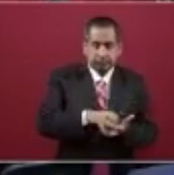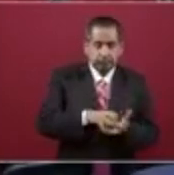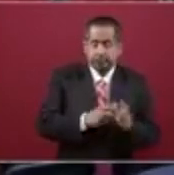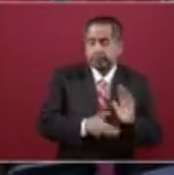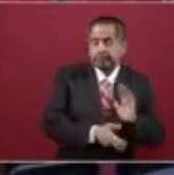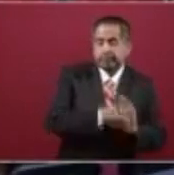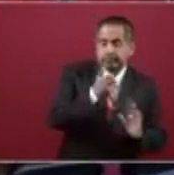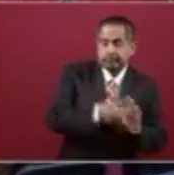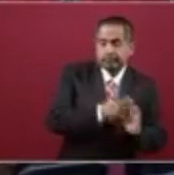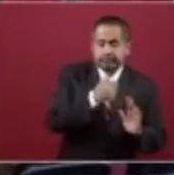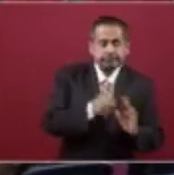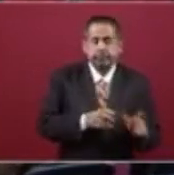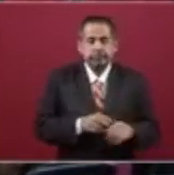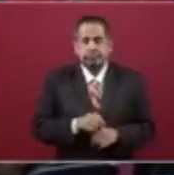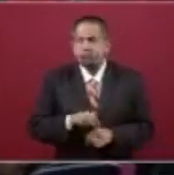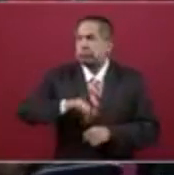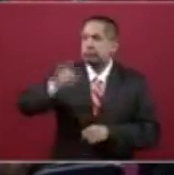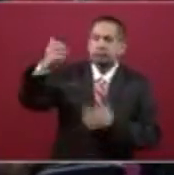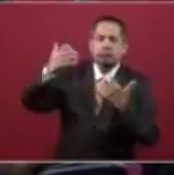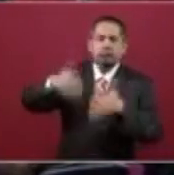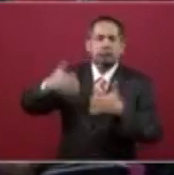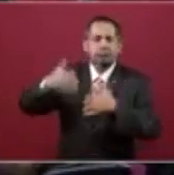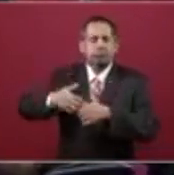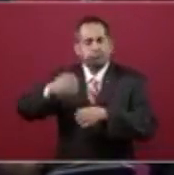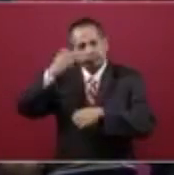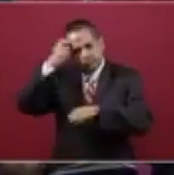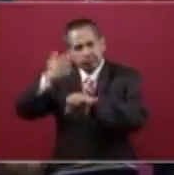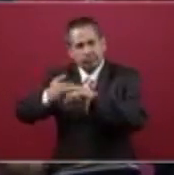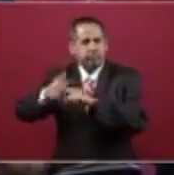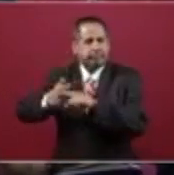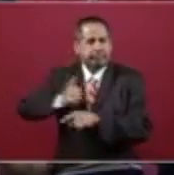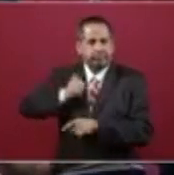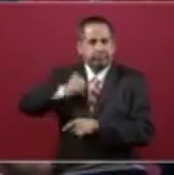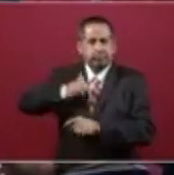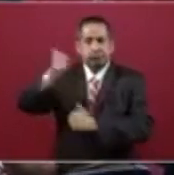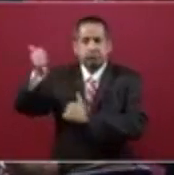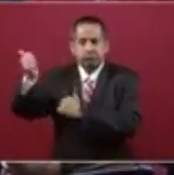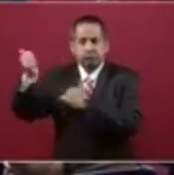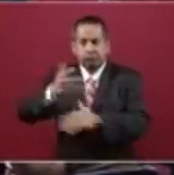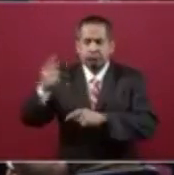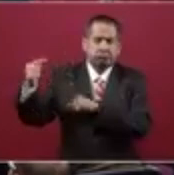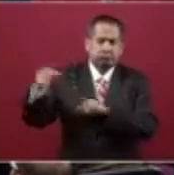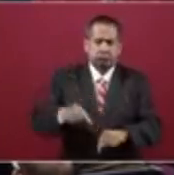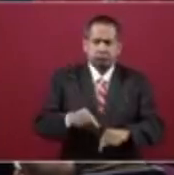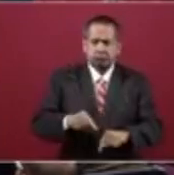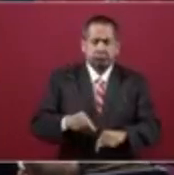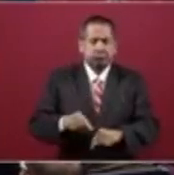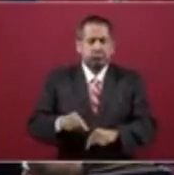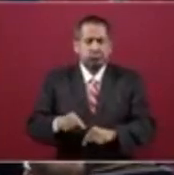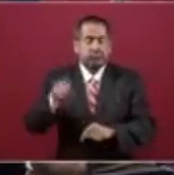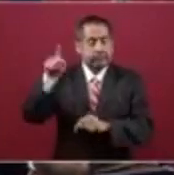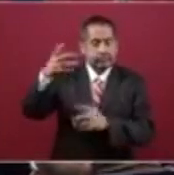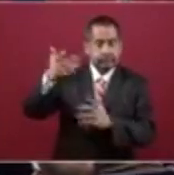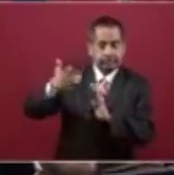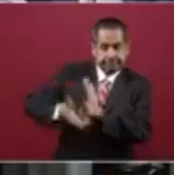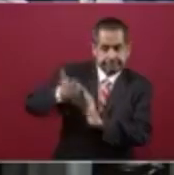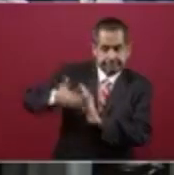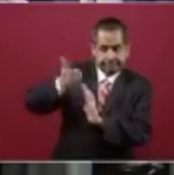extraerlo permitía que empresas extranjeras, canadienses en este sentido, extrajeran el oro